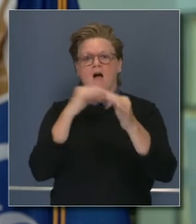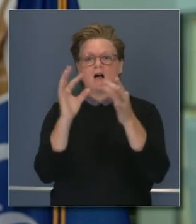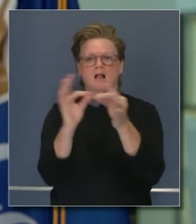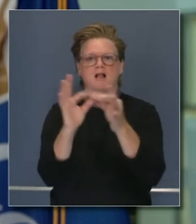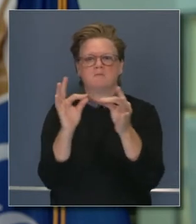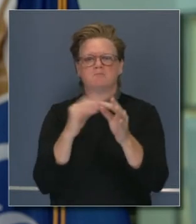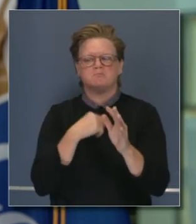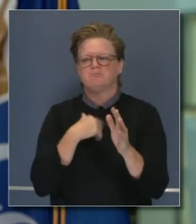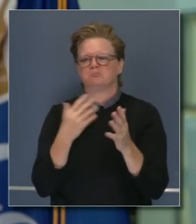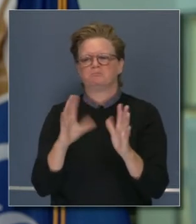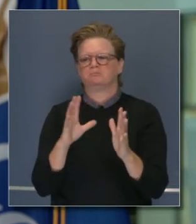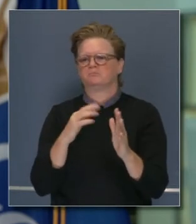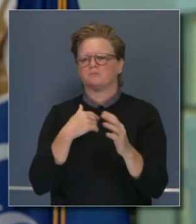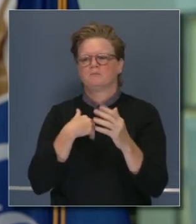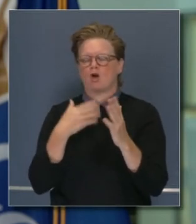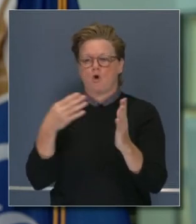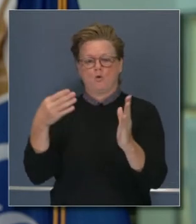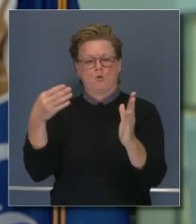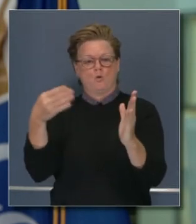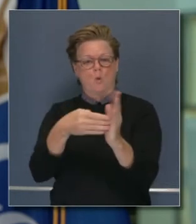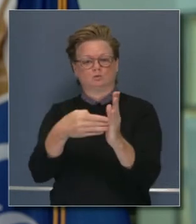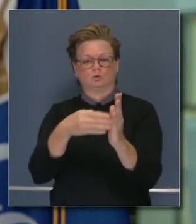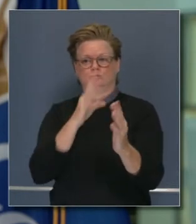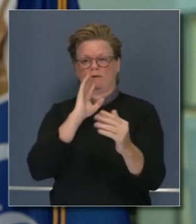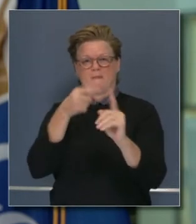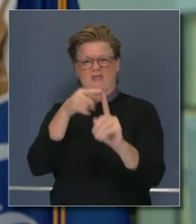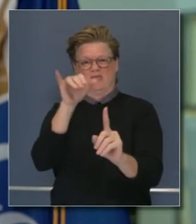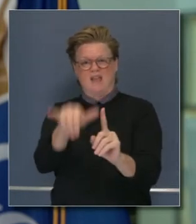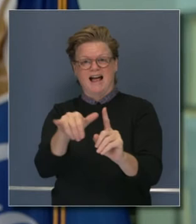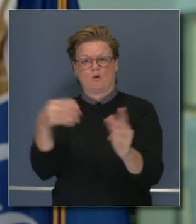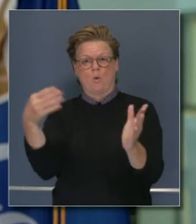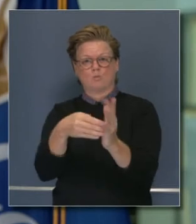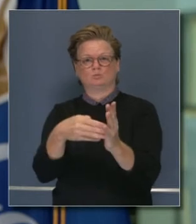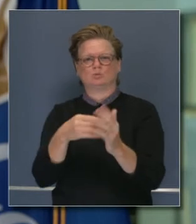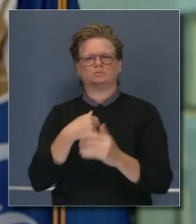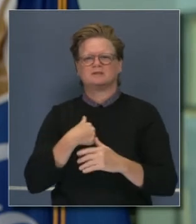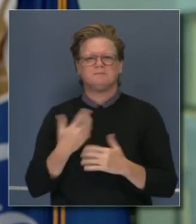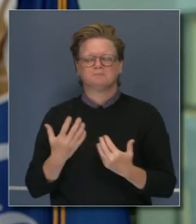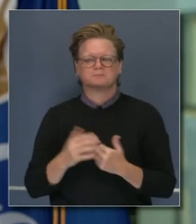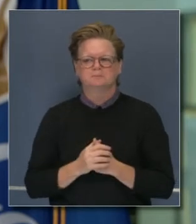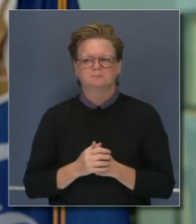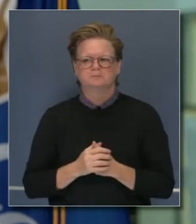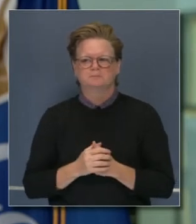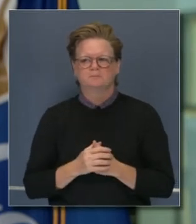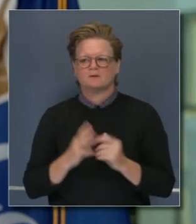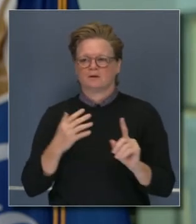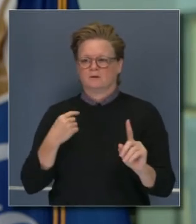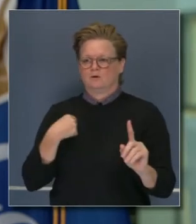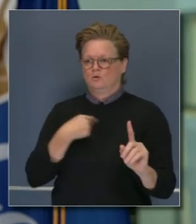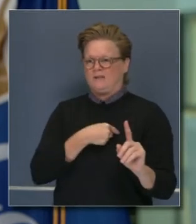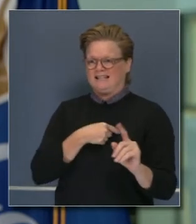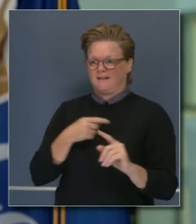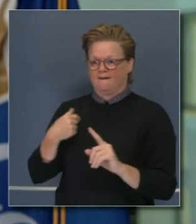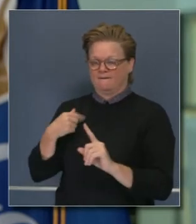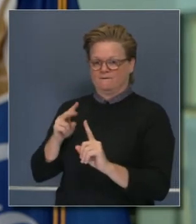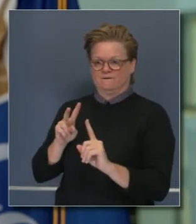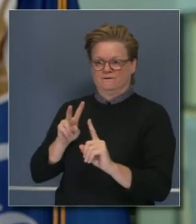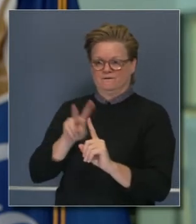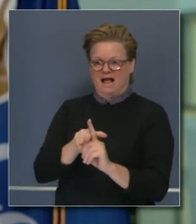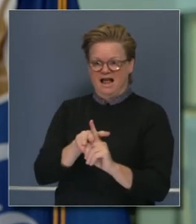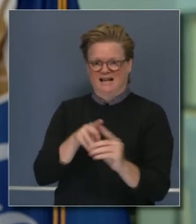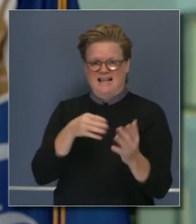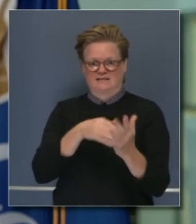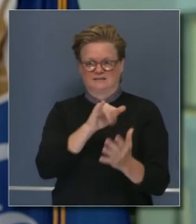de ningún litigio pendiente o detalles de cuándo o cómo o por qué presentaríamos